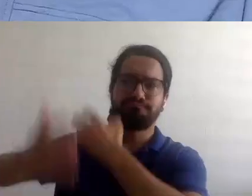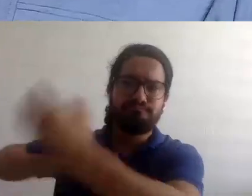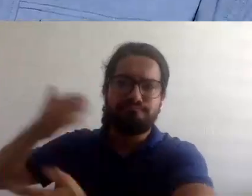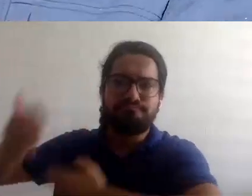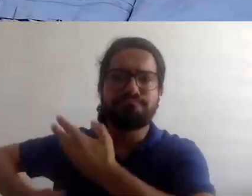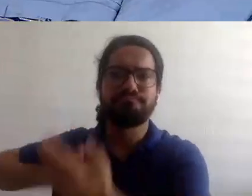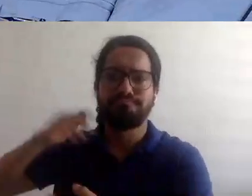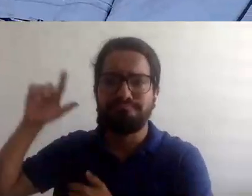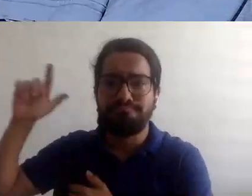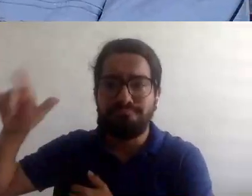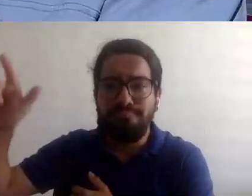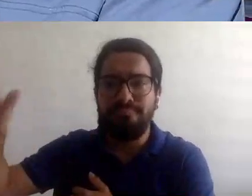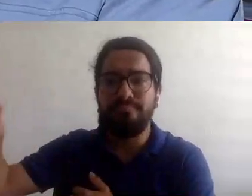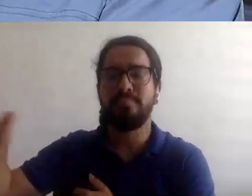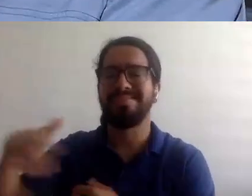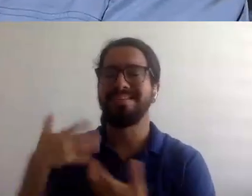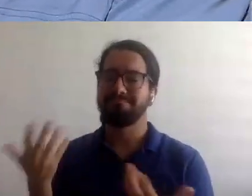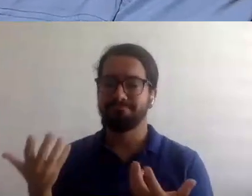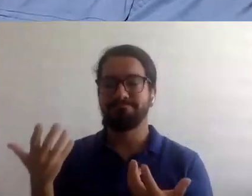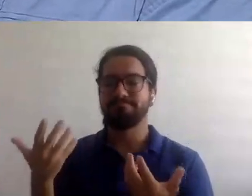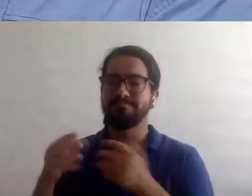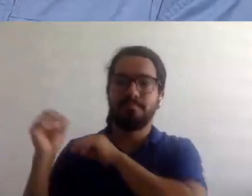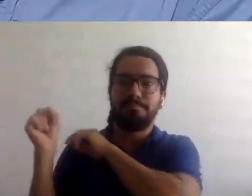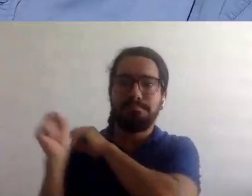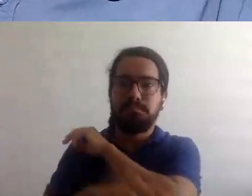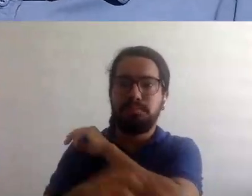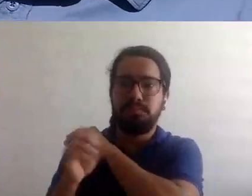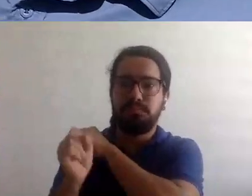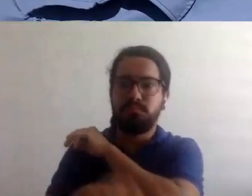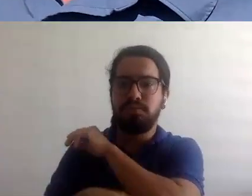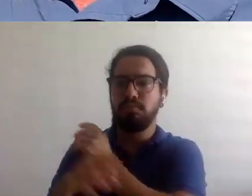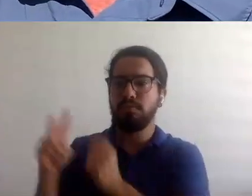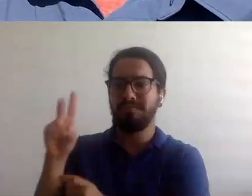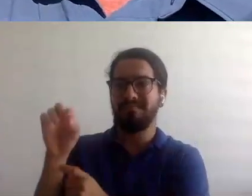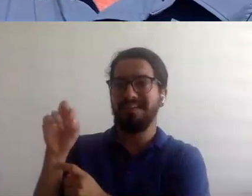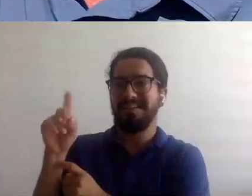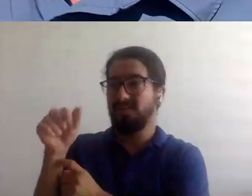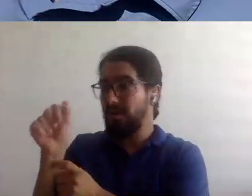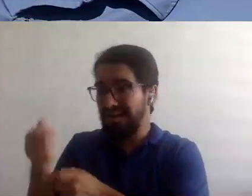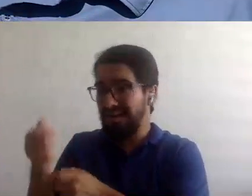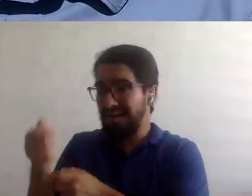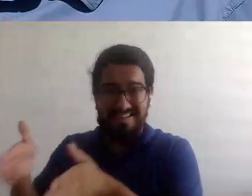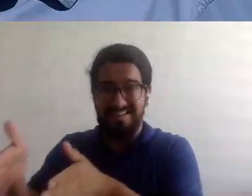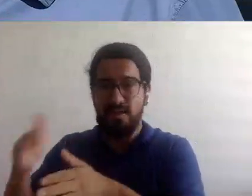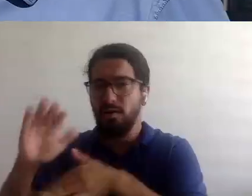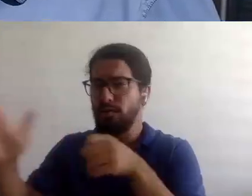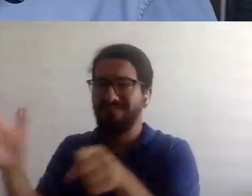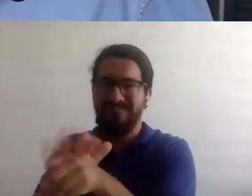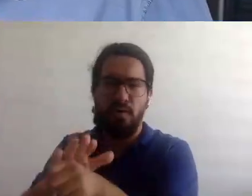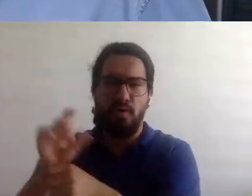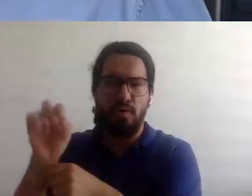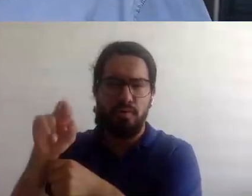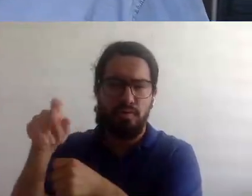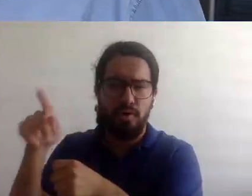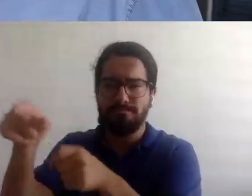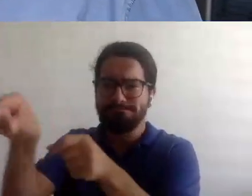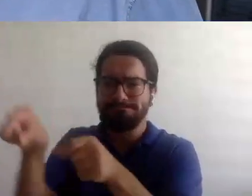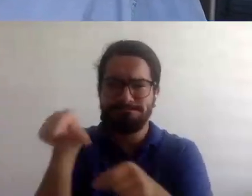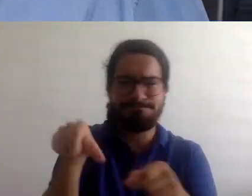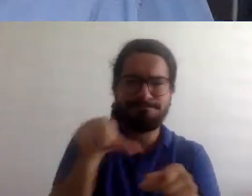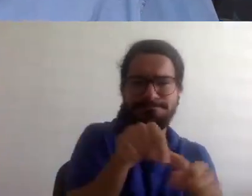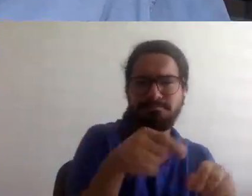y no perderlo, uh-huh, porque estamos perdiendo mucho de la rama, de uh-huh, ese tronco, como dice. Ok. Sí.